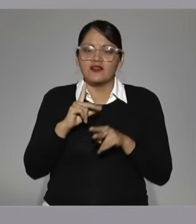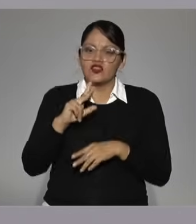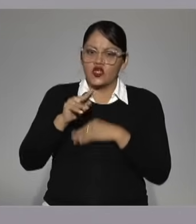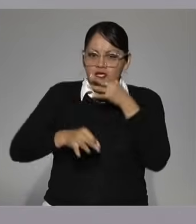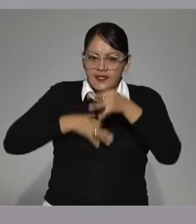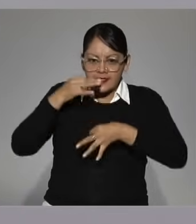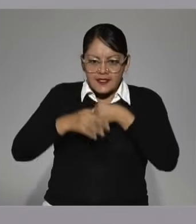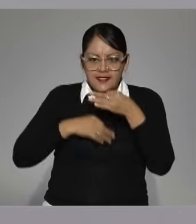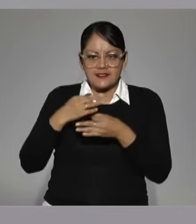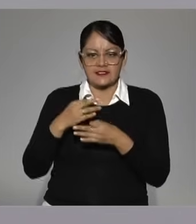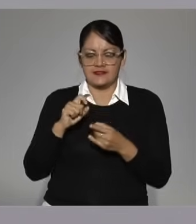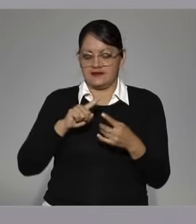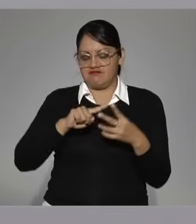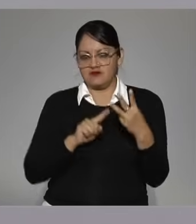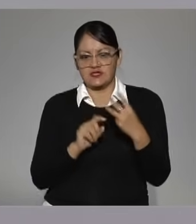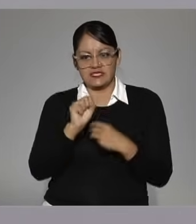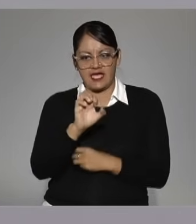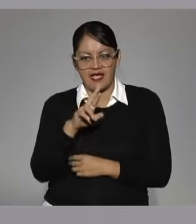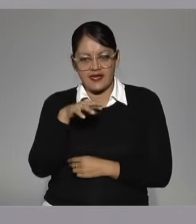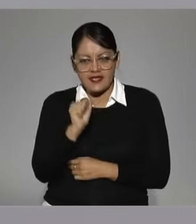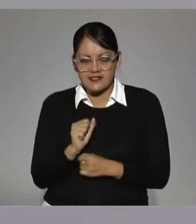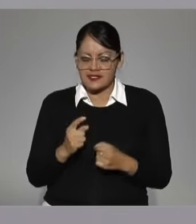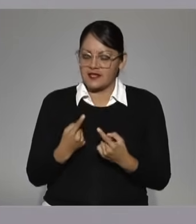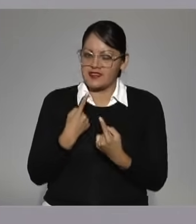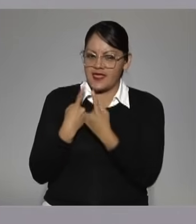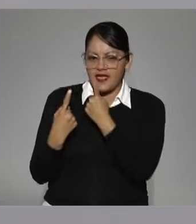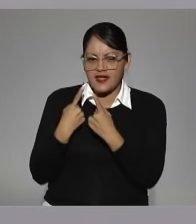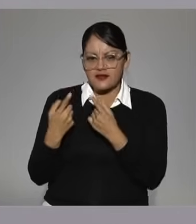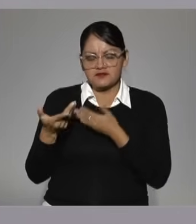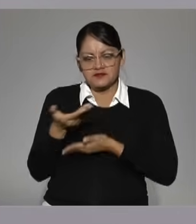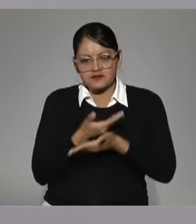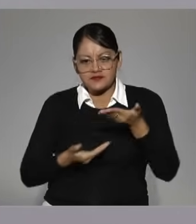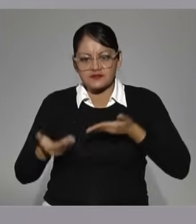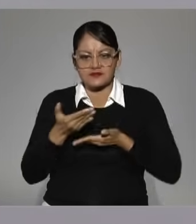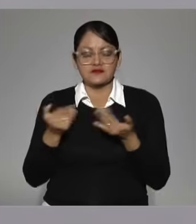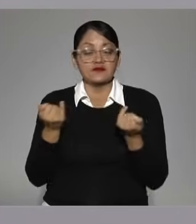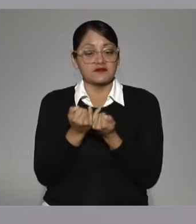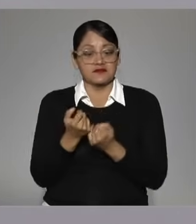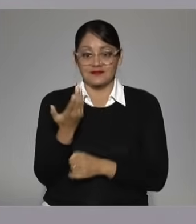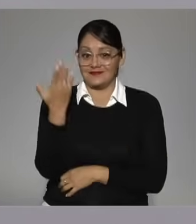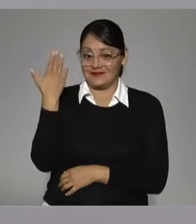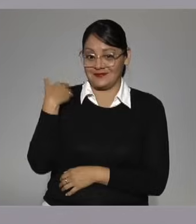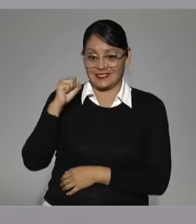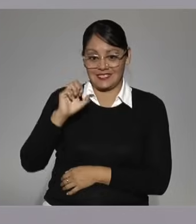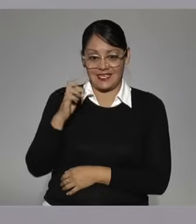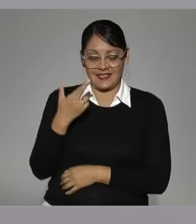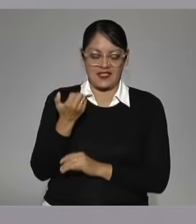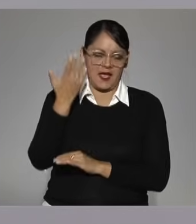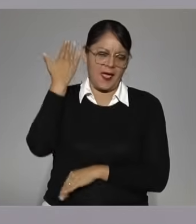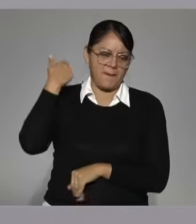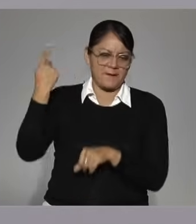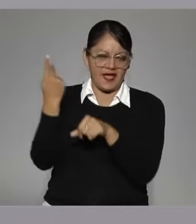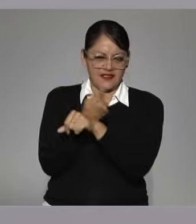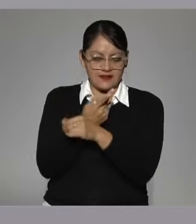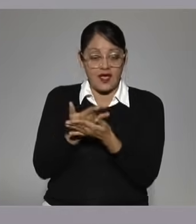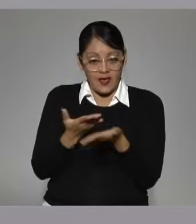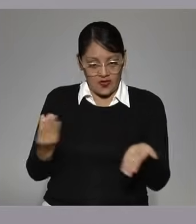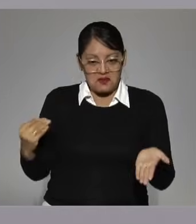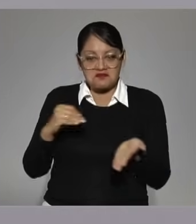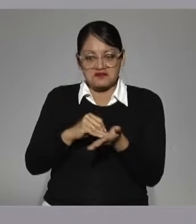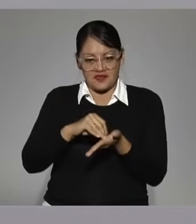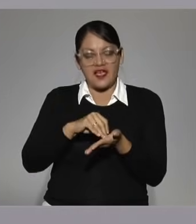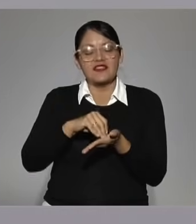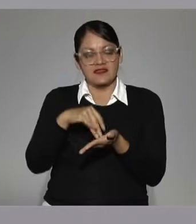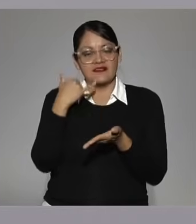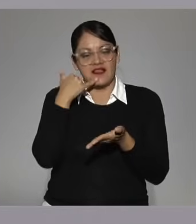las mesas de debate que tenemos también aquí en el 11. Todo, es más, hasta las series que pasaron antes y ya no están ahorita al aire. Todo el